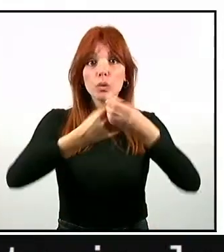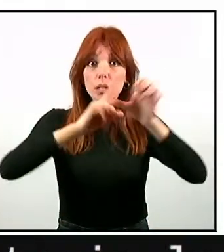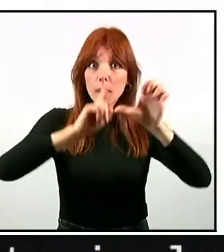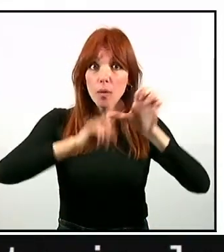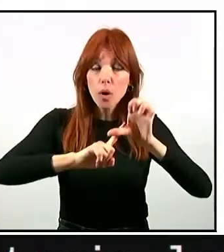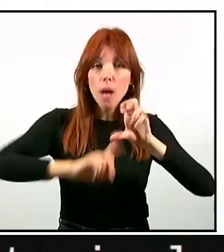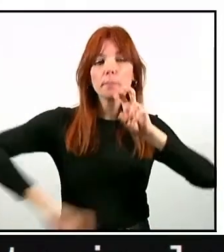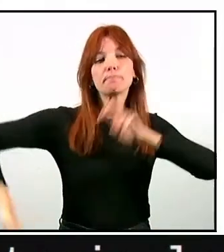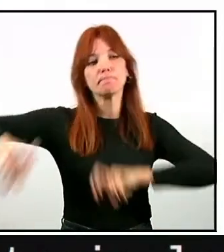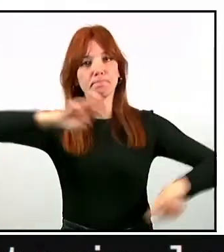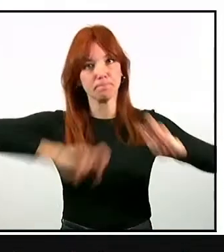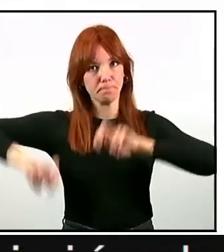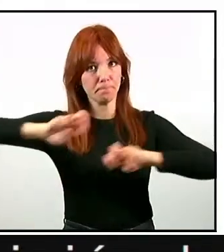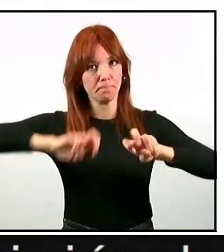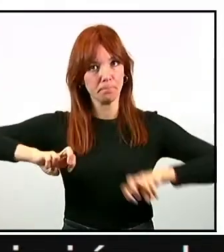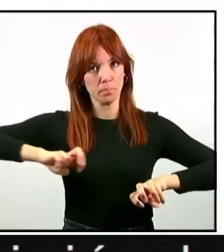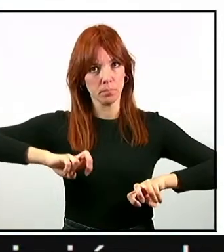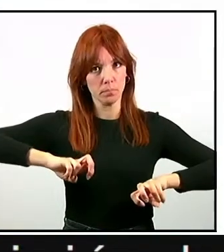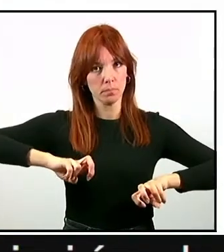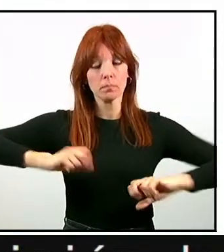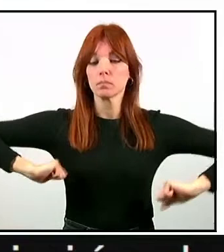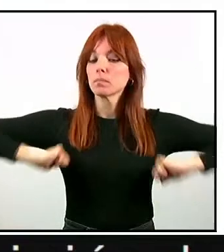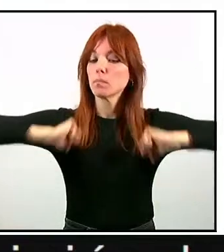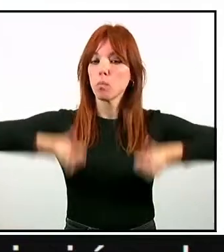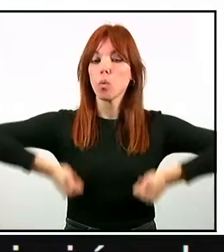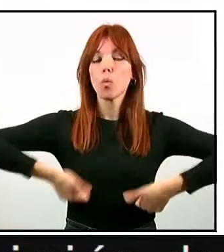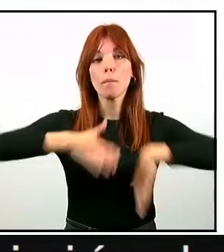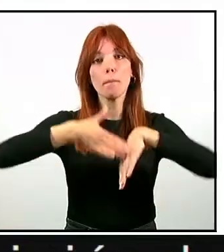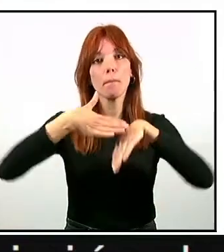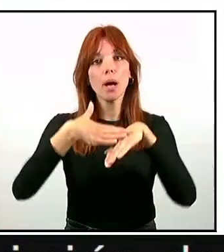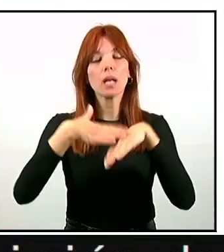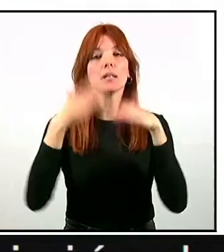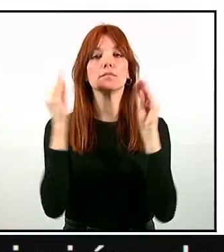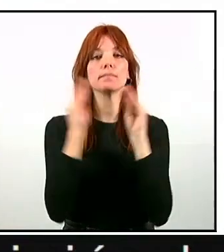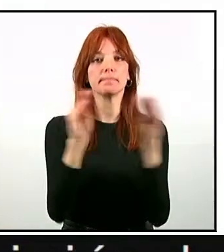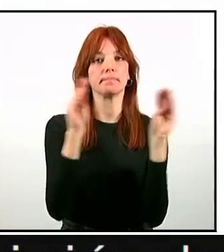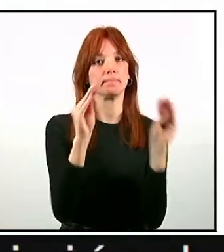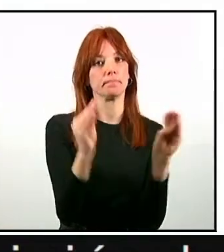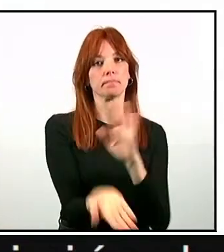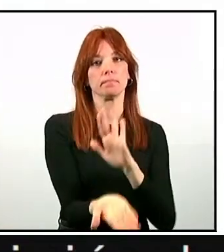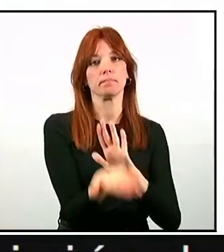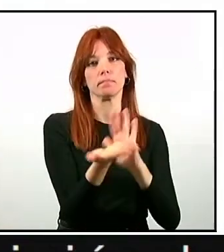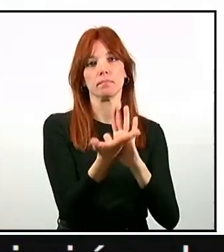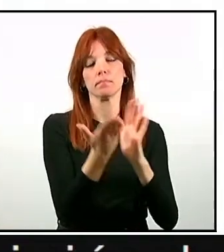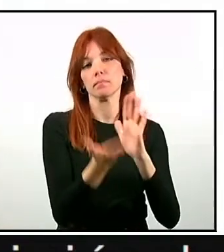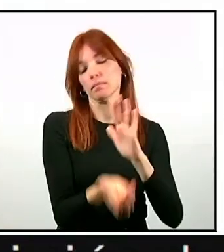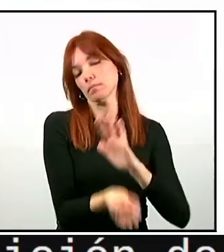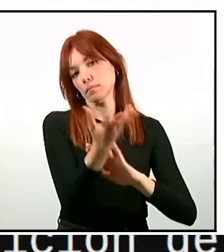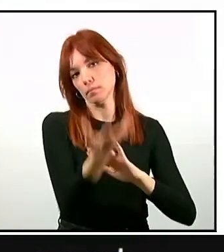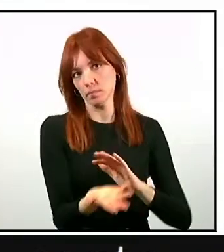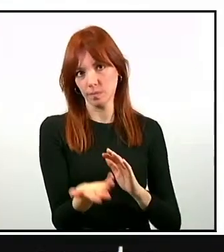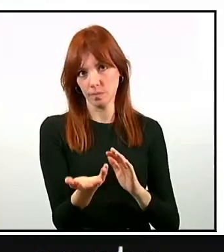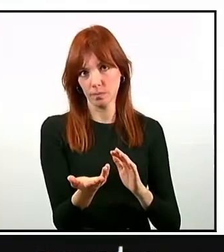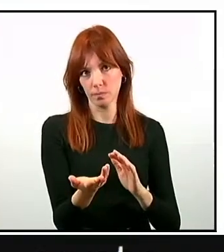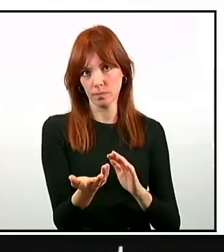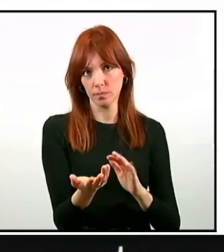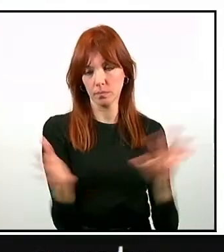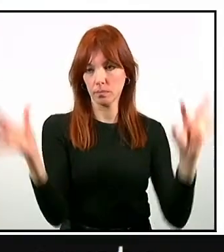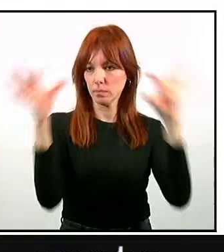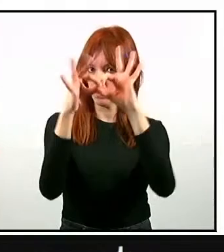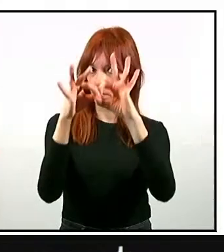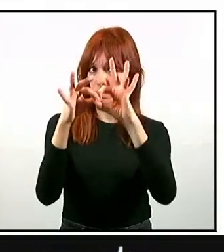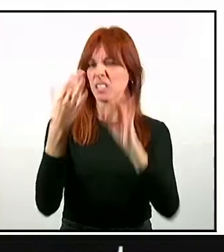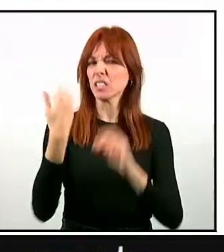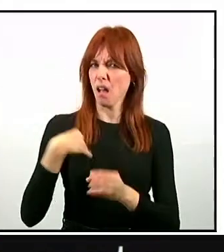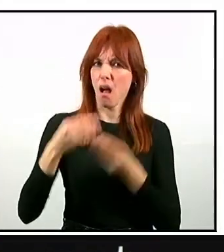a disposición de esa empresa para hacer formación a la carta. Esto es algo que venimos